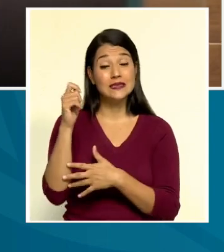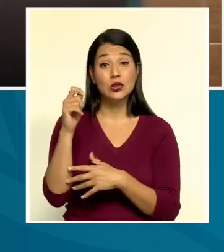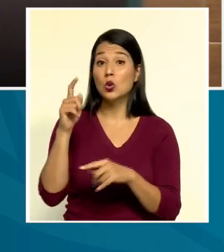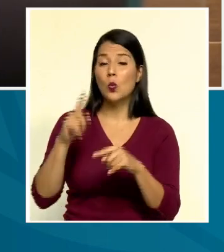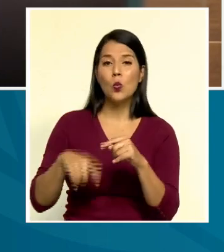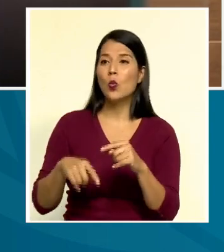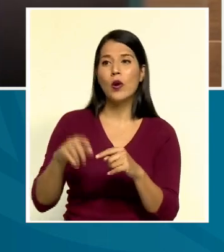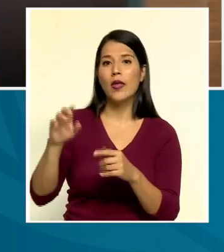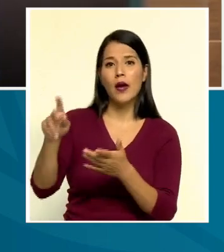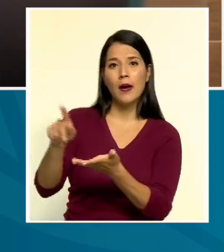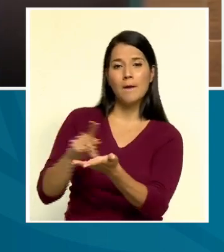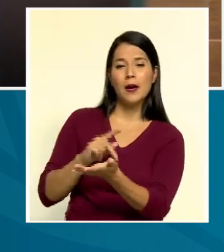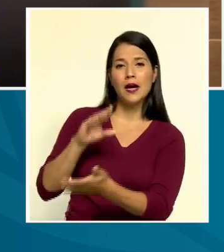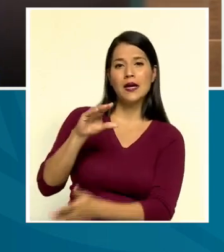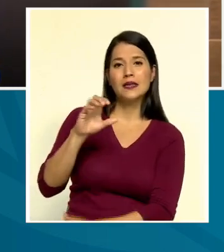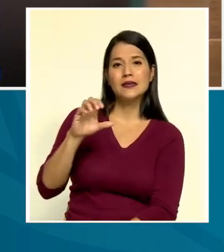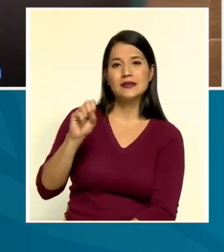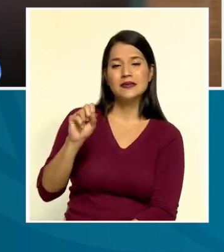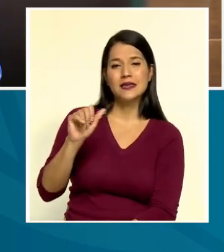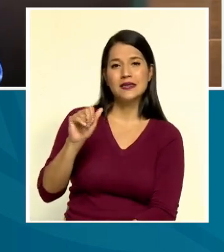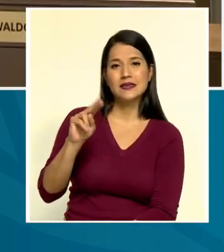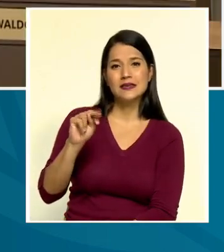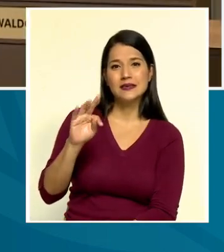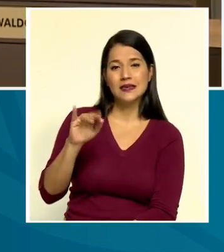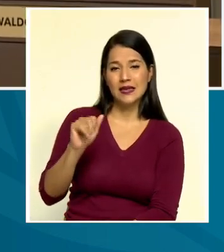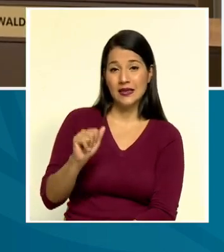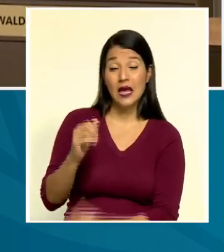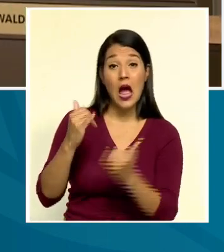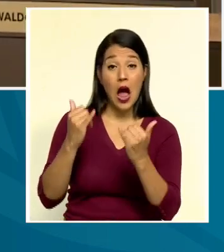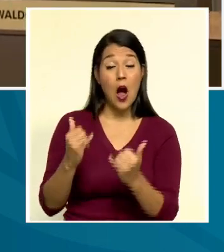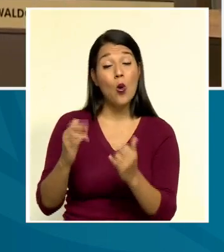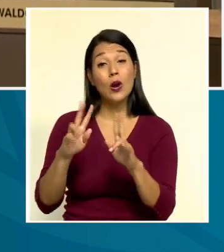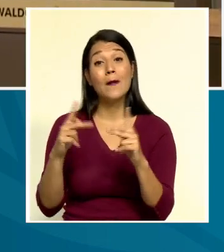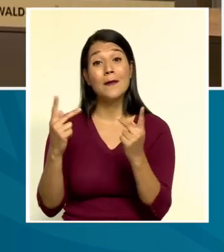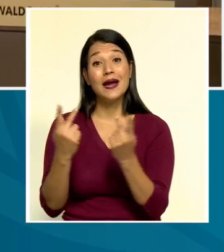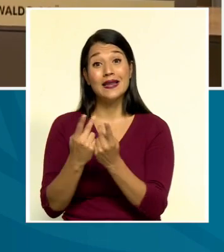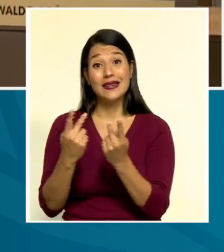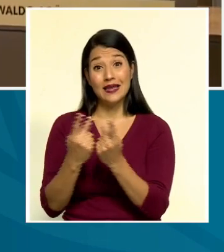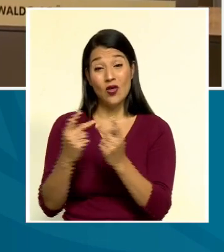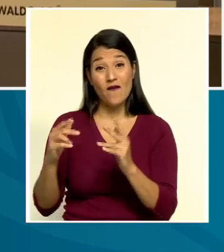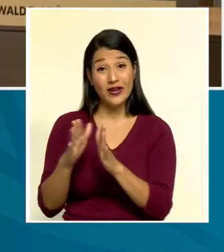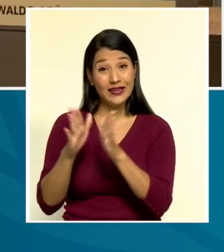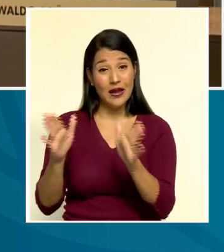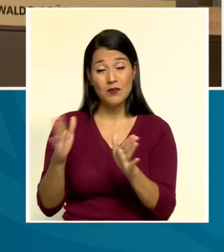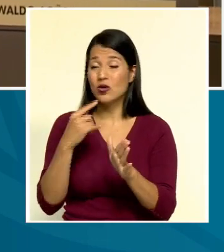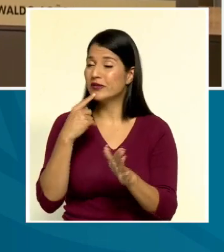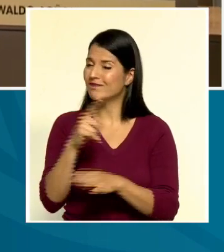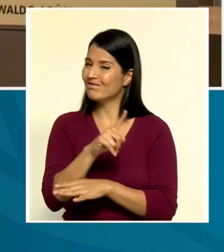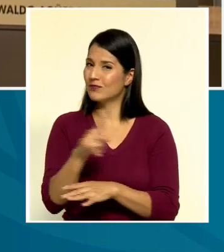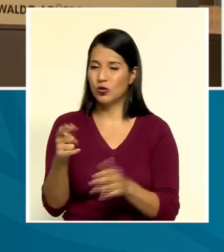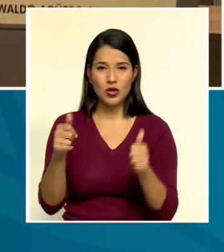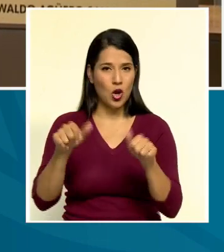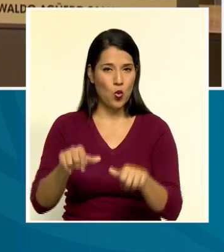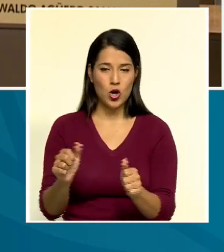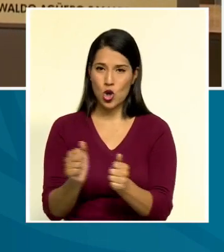cesantía. En el caso de Frente Amplio, tienen una oposición completa a ese tema y aseguraron que es